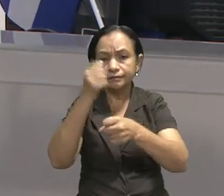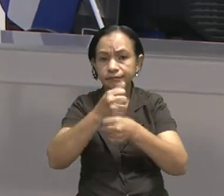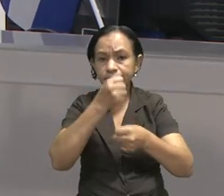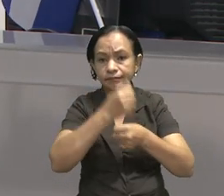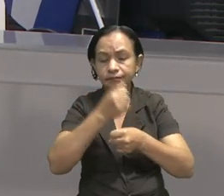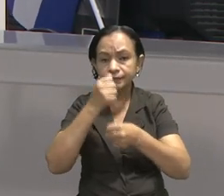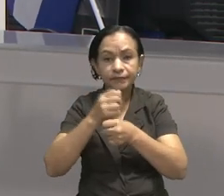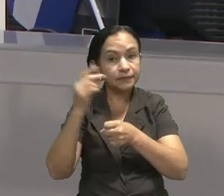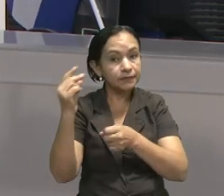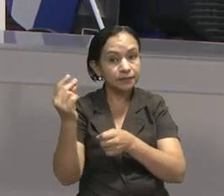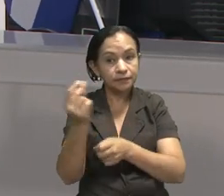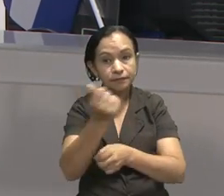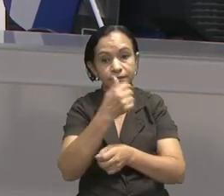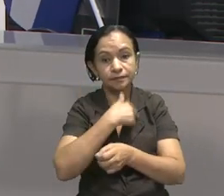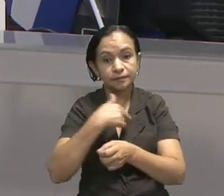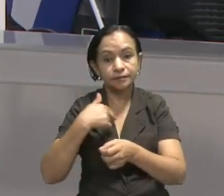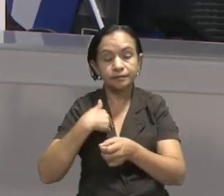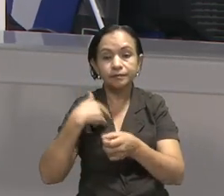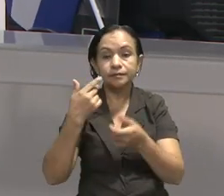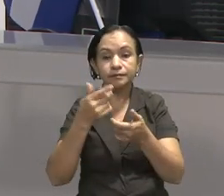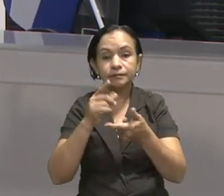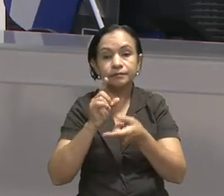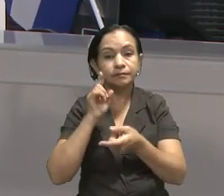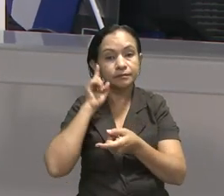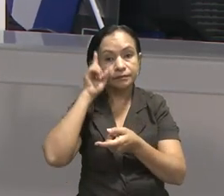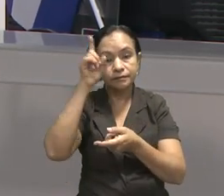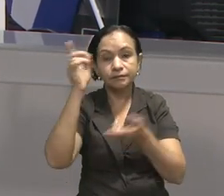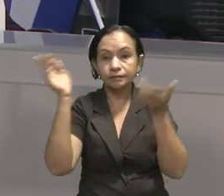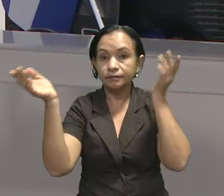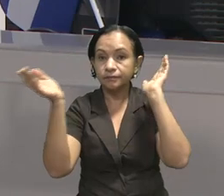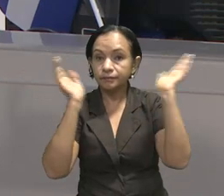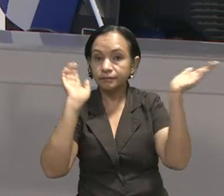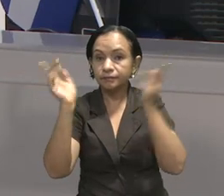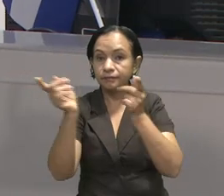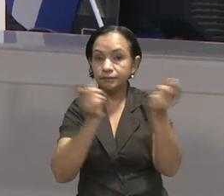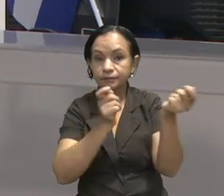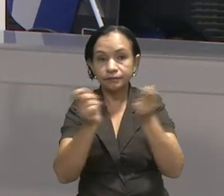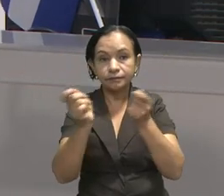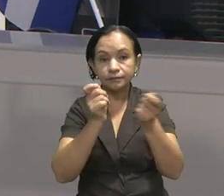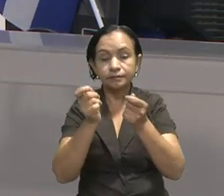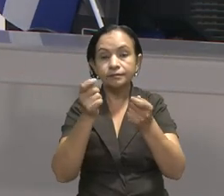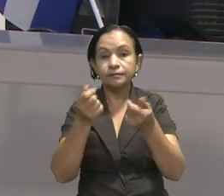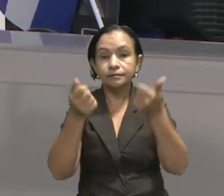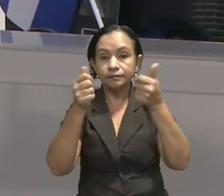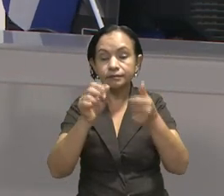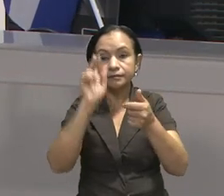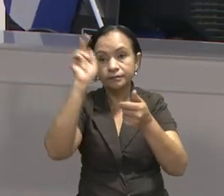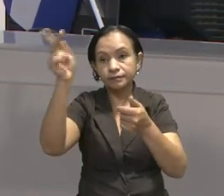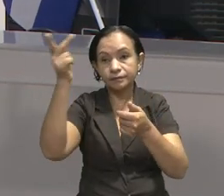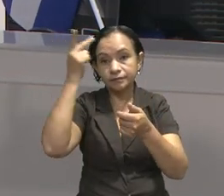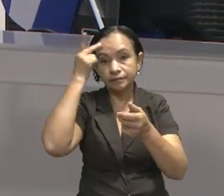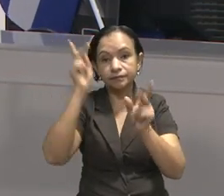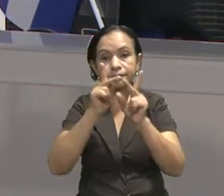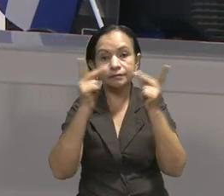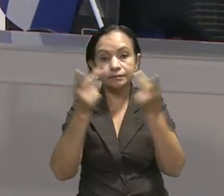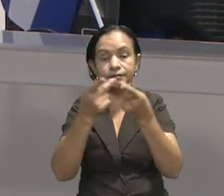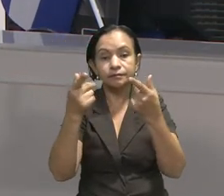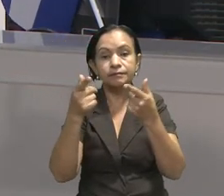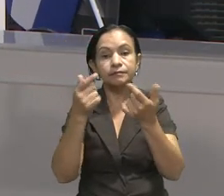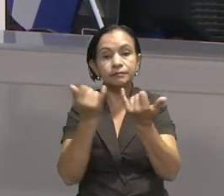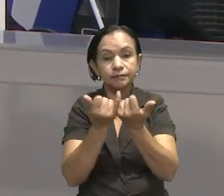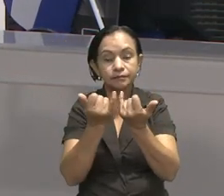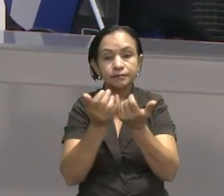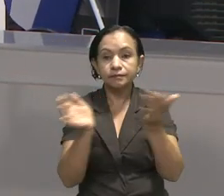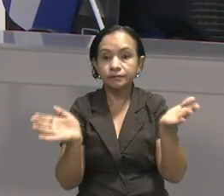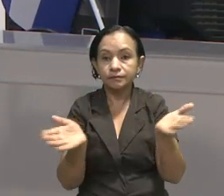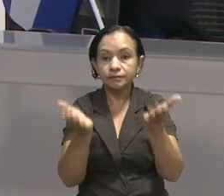y ágil, conforme la evolución del mercado que regula, definir las políticas públicas del sector